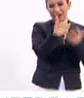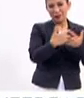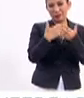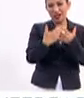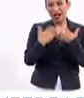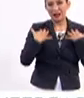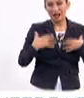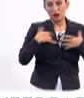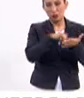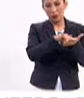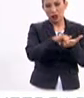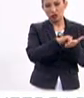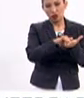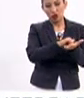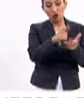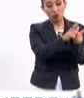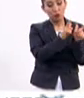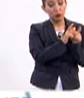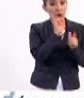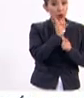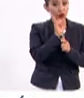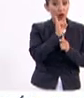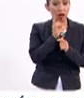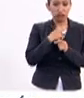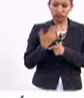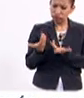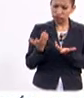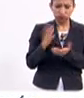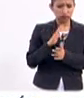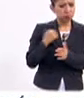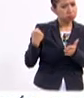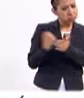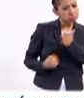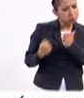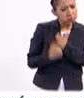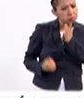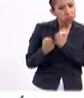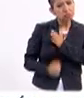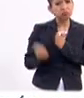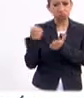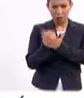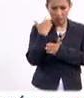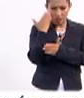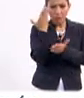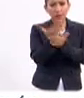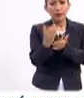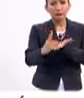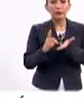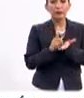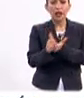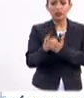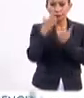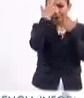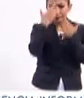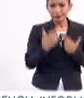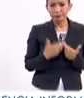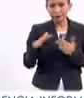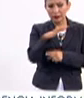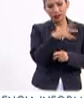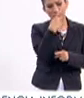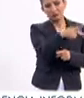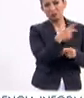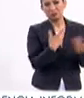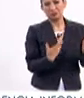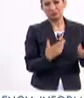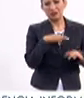fábrica textil en Nueva York, donde pues un grupo de mujeres se impuso para reclamar sus derechos en las condiciones en las